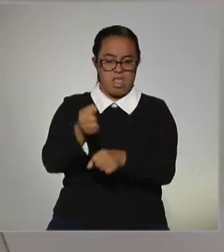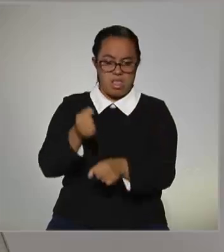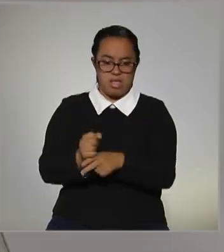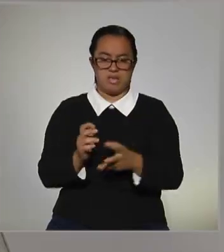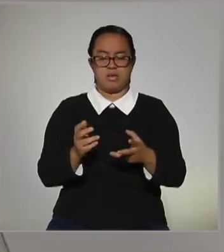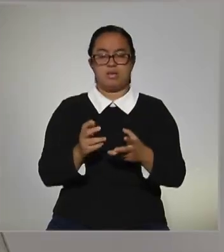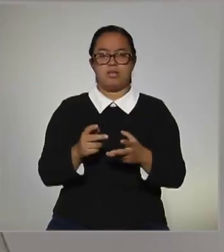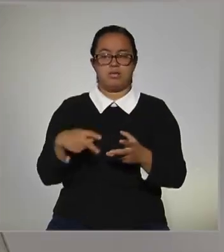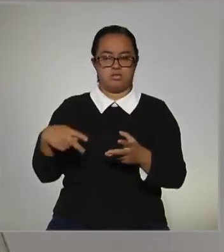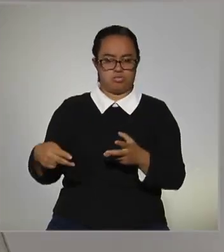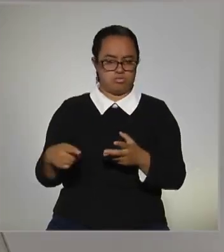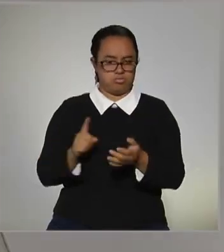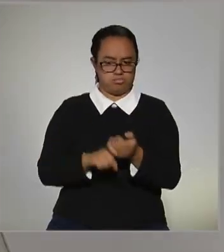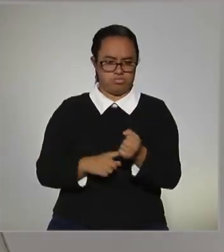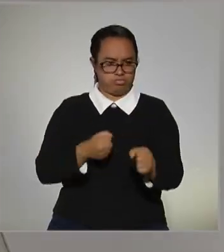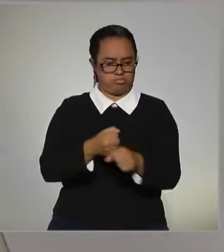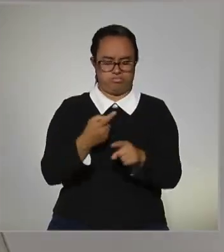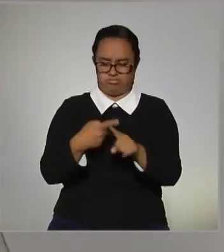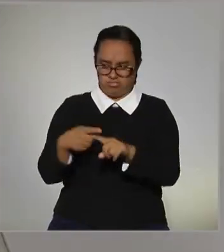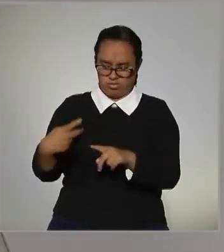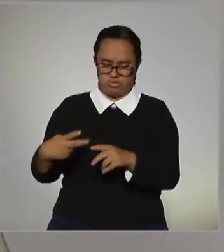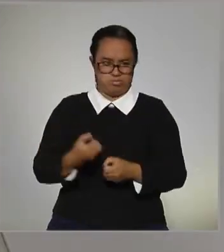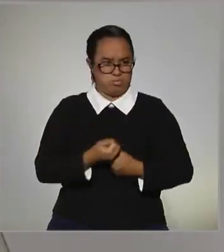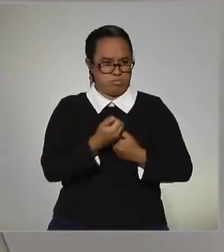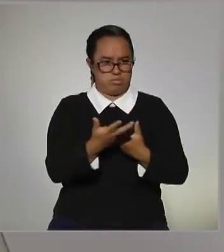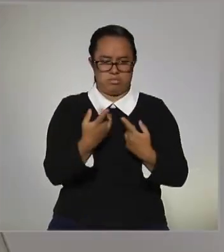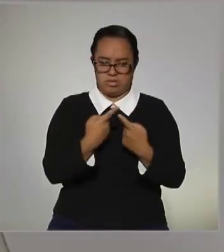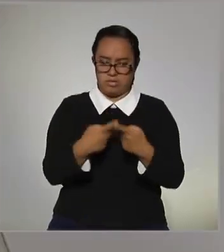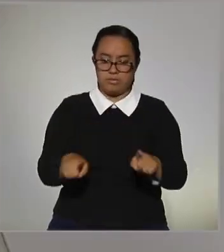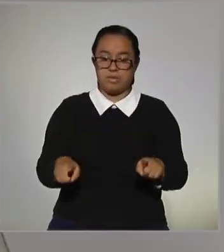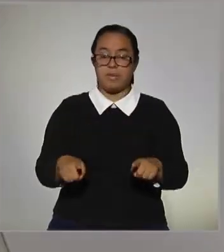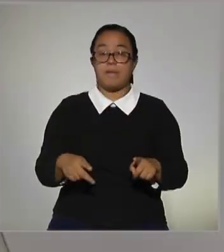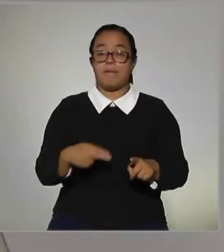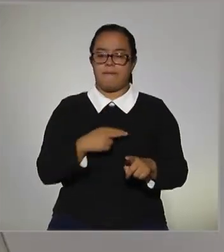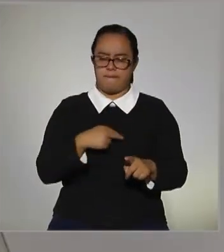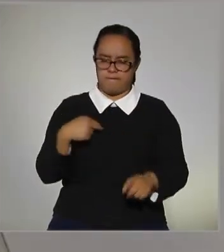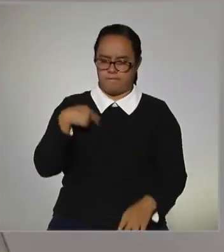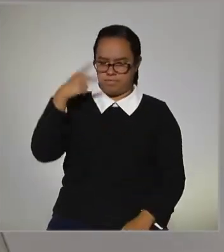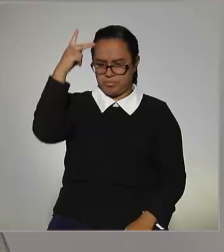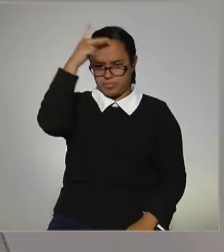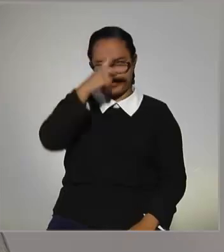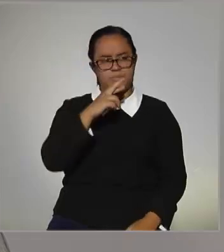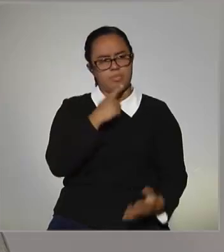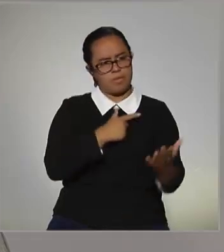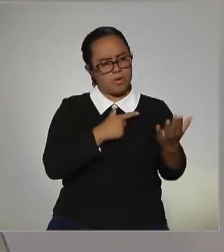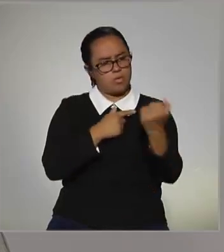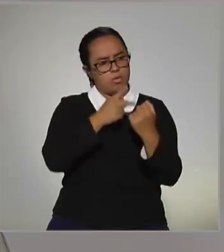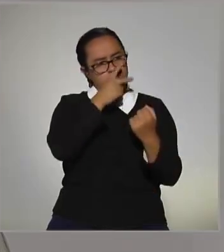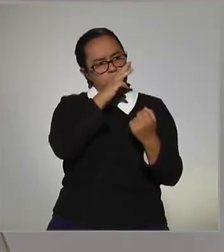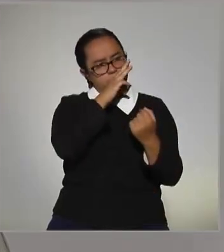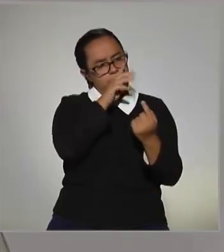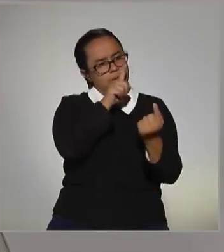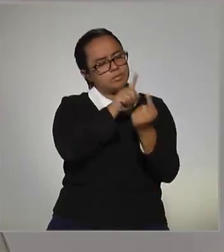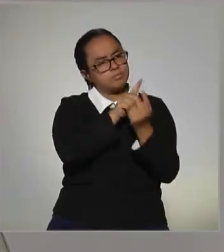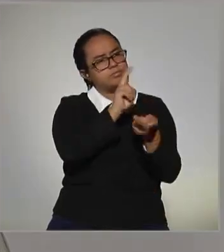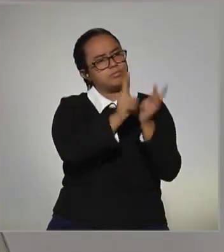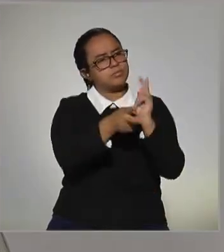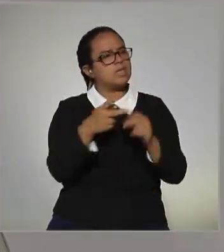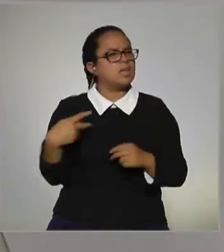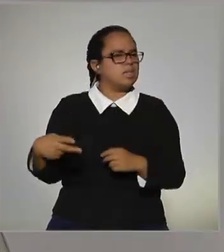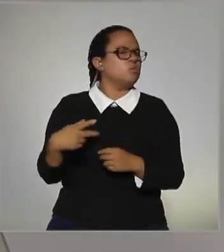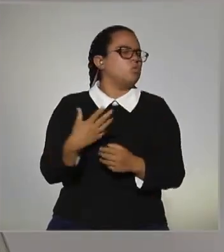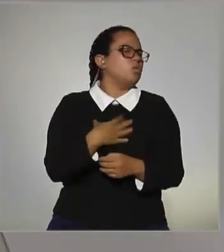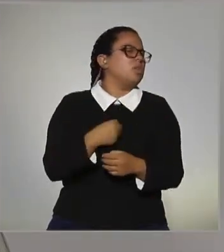¿no? manifestando de distinta manera. Entonces, bueno, uno como terapeuta invita a los padres a hablar para escuchar la historia de ese hijo, de esa